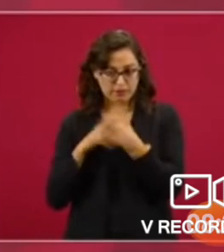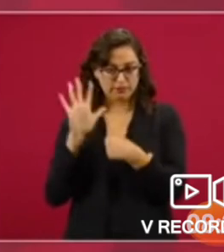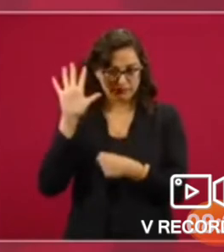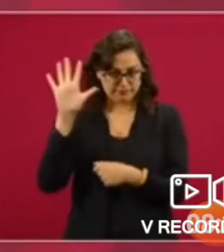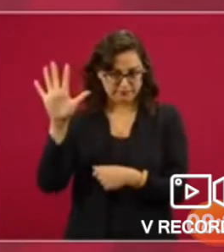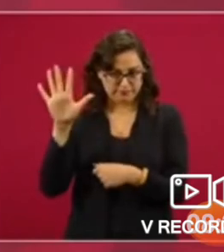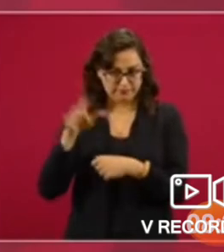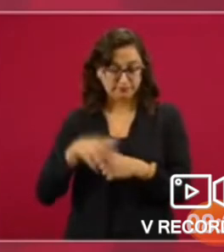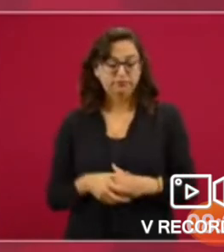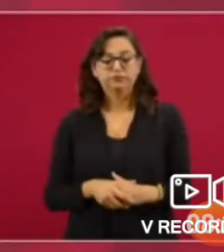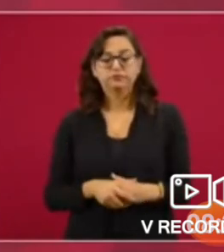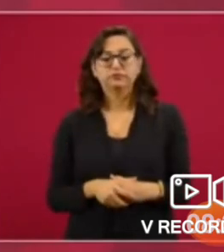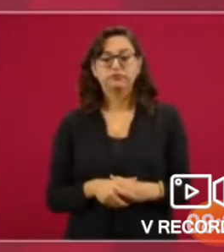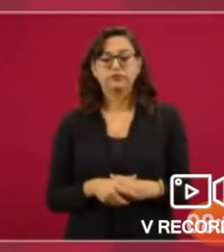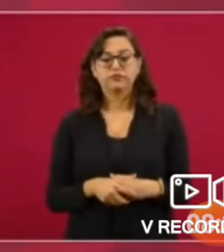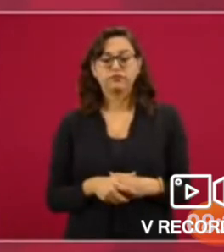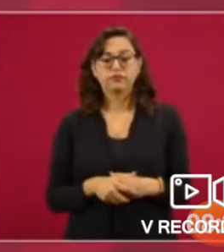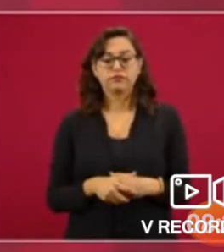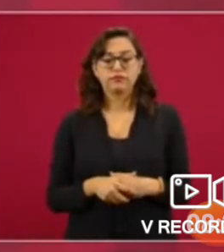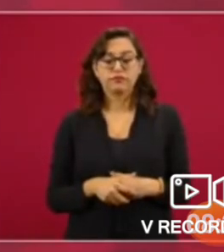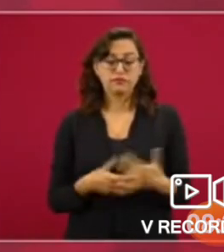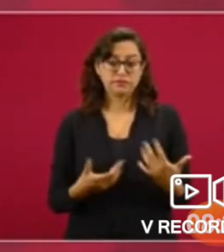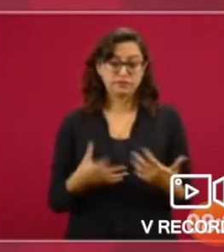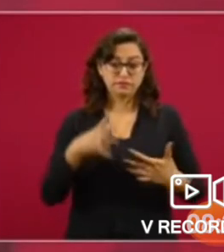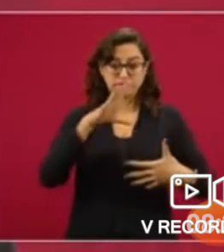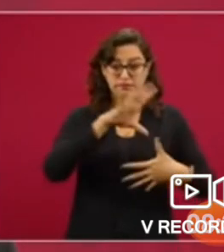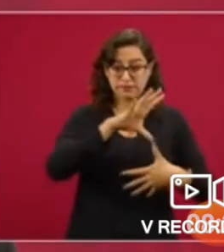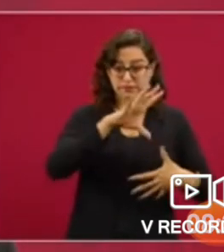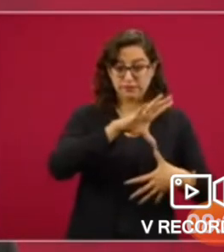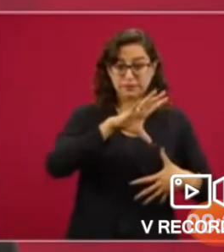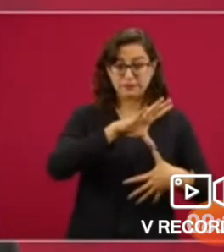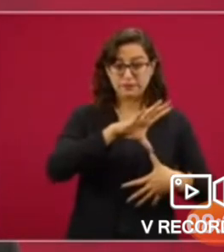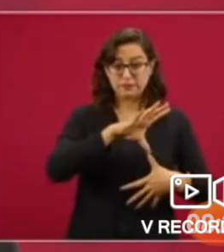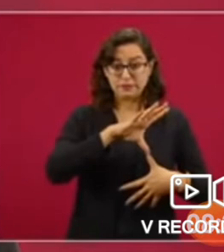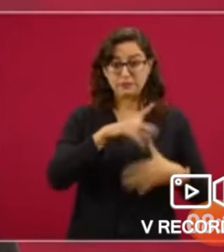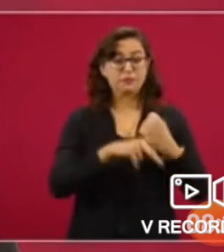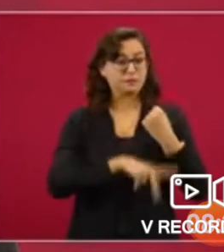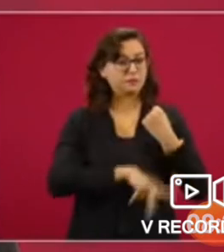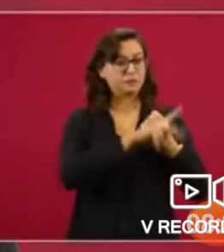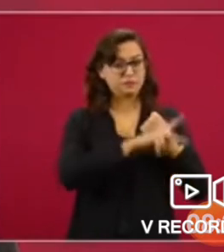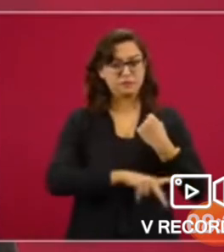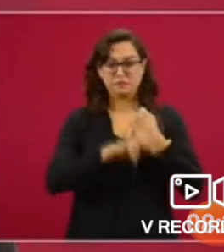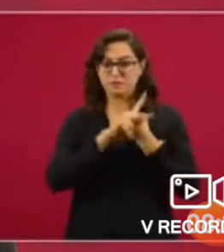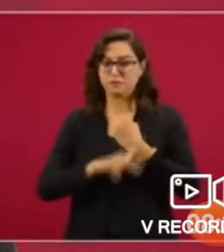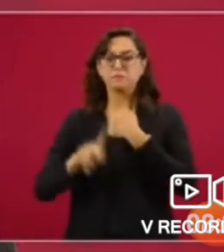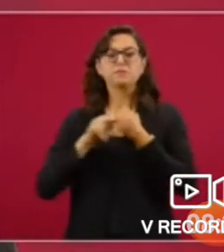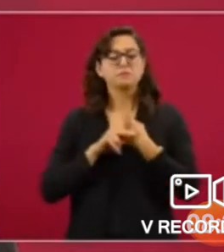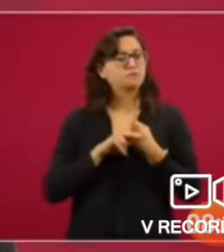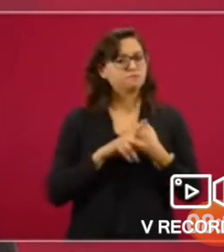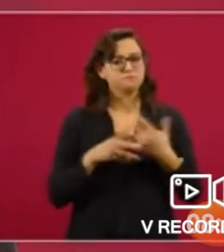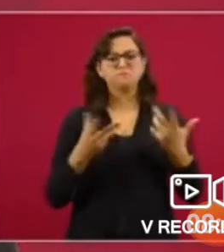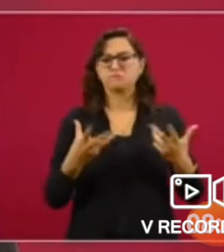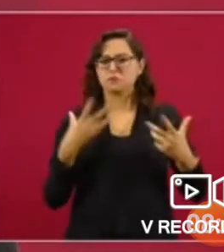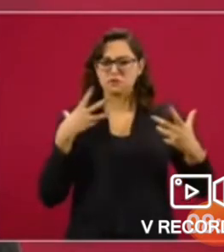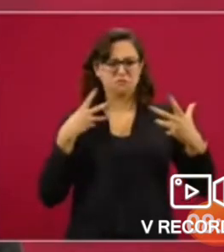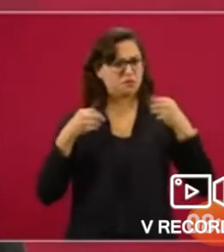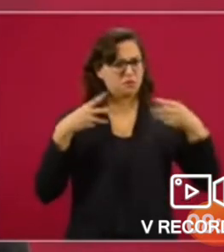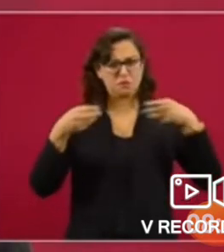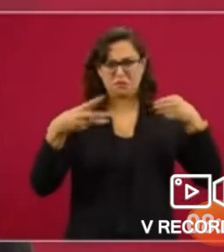principalmente. En el continente de América tenemos varios países que tienen transmisión muy activa